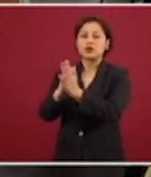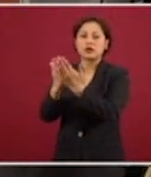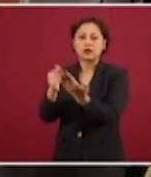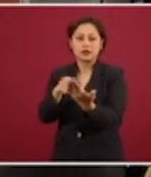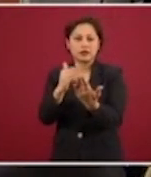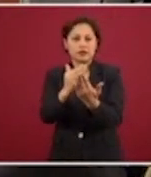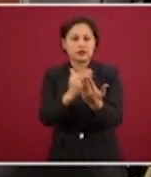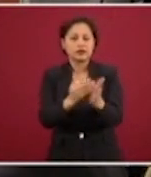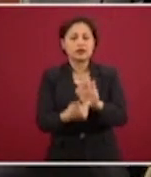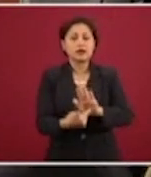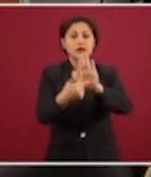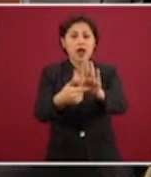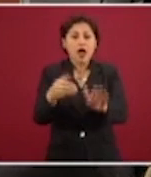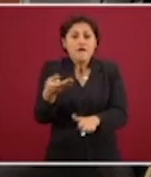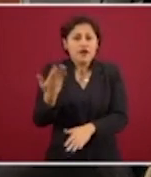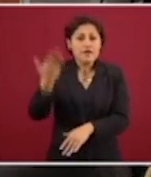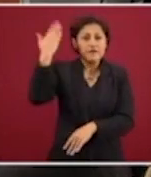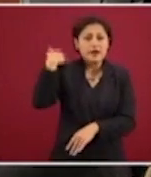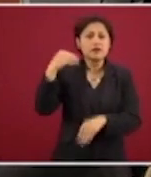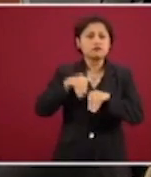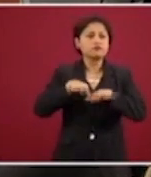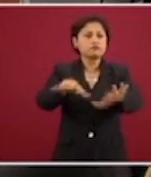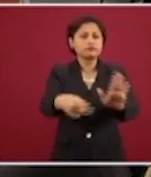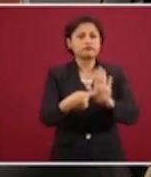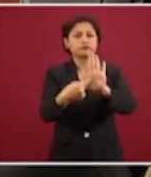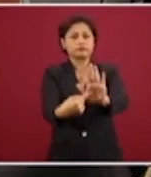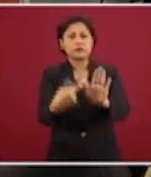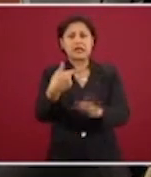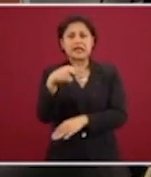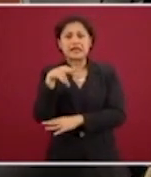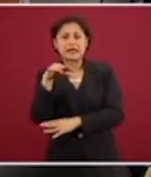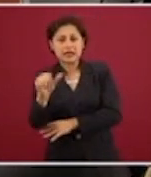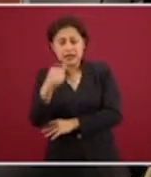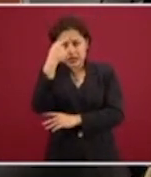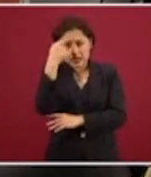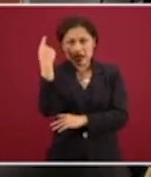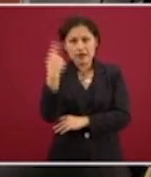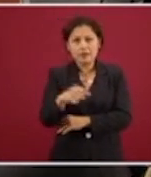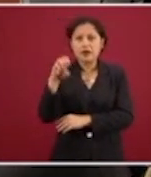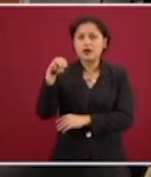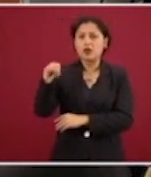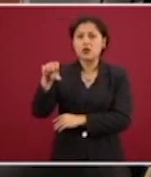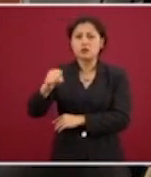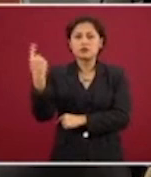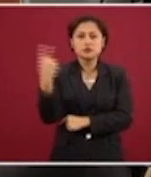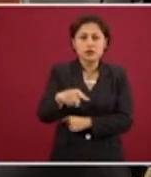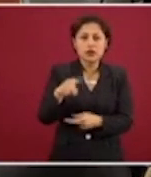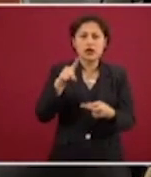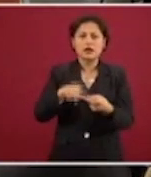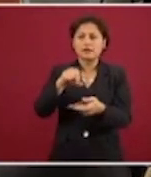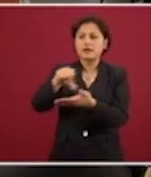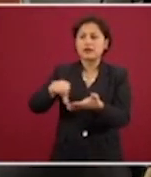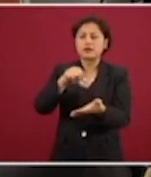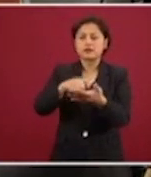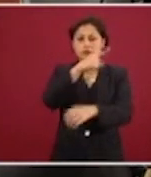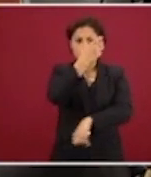desde la primera semana de febrero, que está alineada con guías semejantes de la Organización Mundial de la Salud, de los Centros de Control de Enfermedades